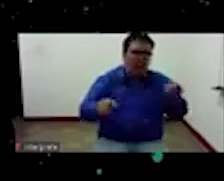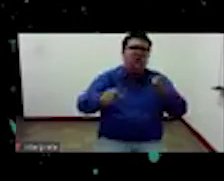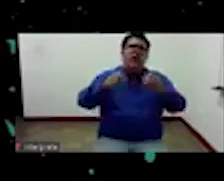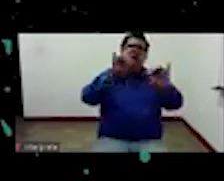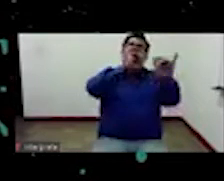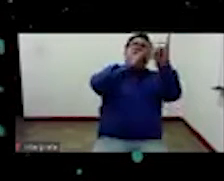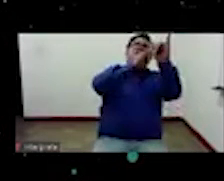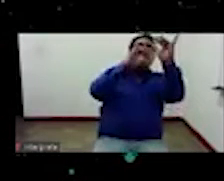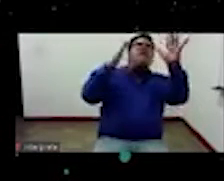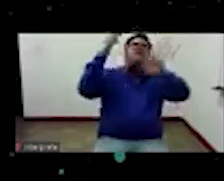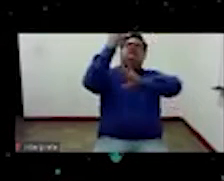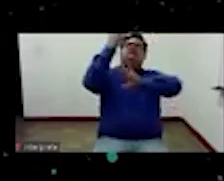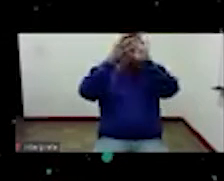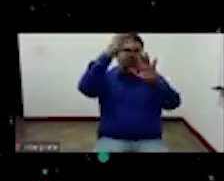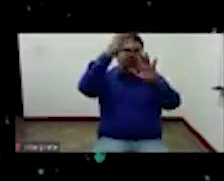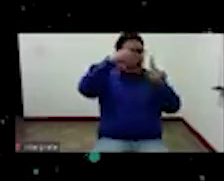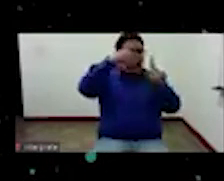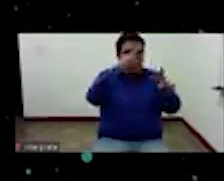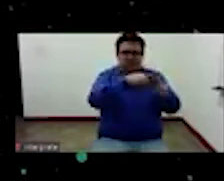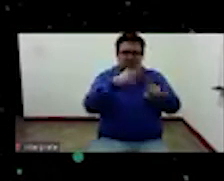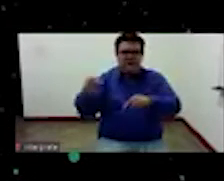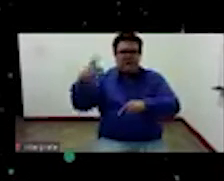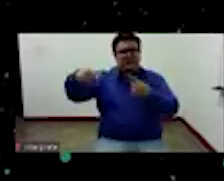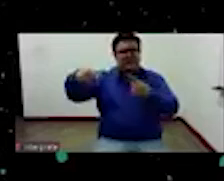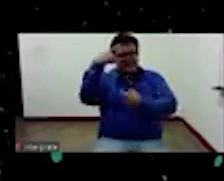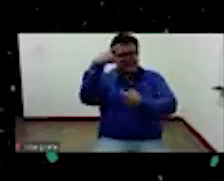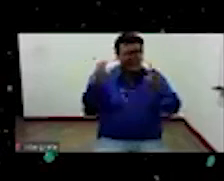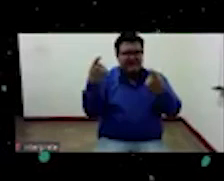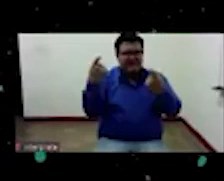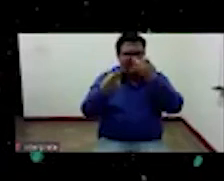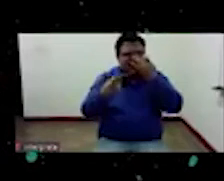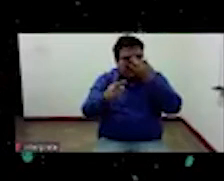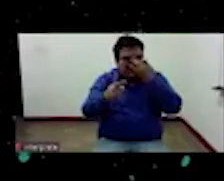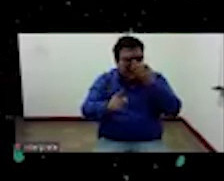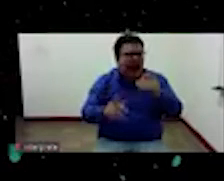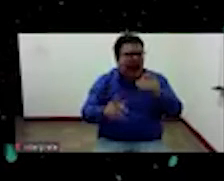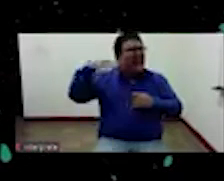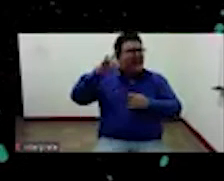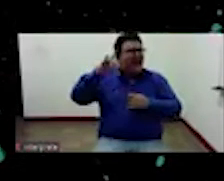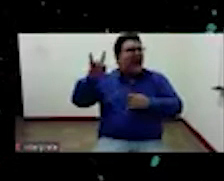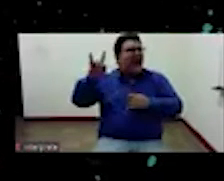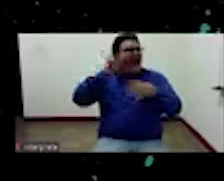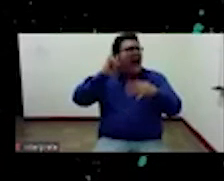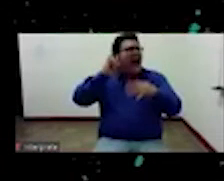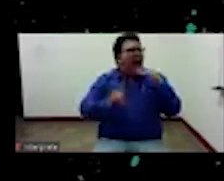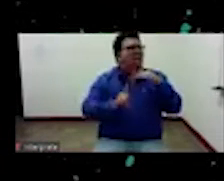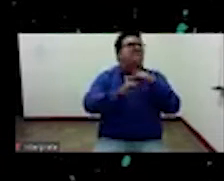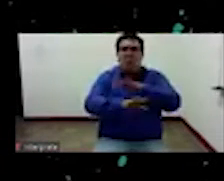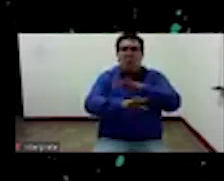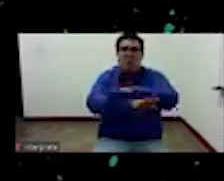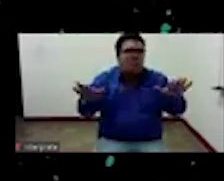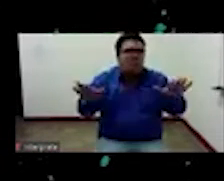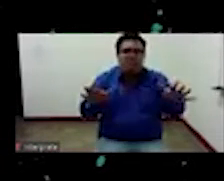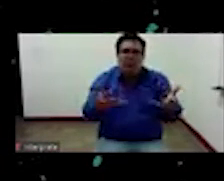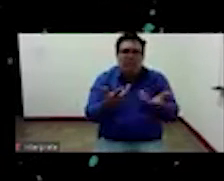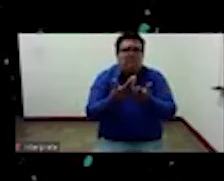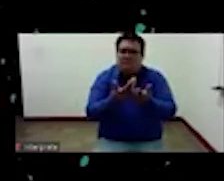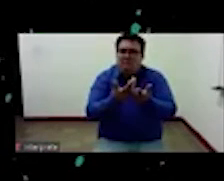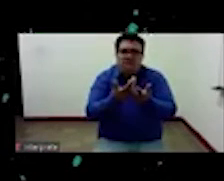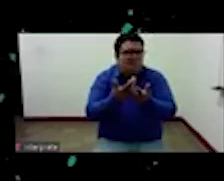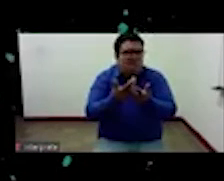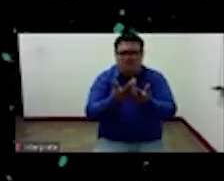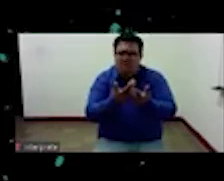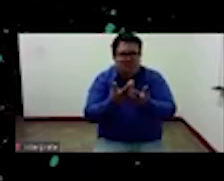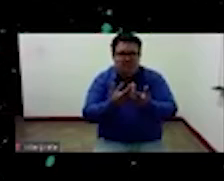astrónomos, etcétera, que han intentado explicar qué sonó y nadie, no hay ningún indicio de